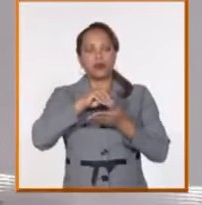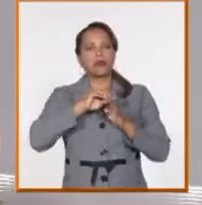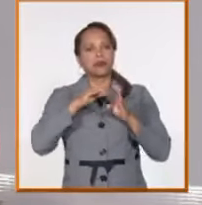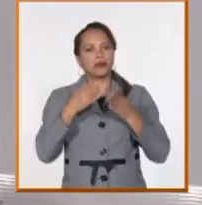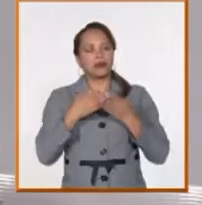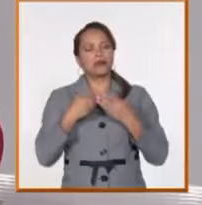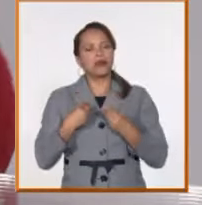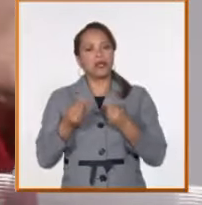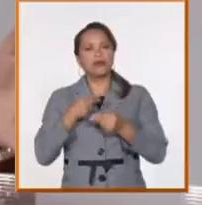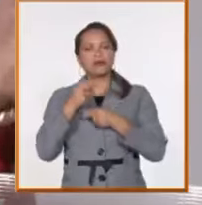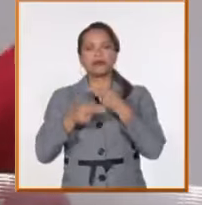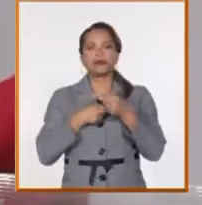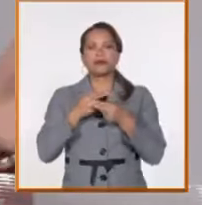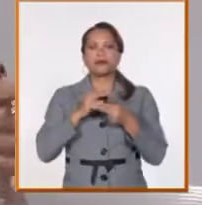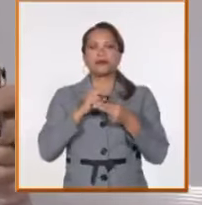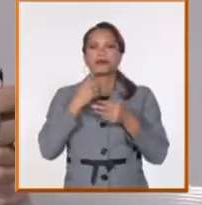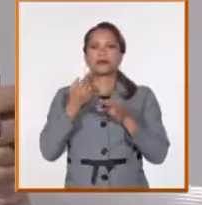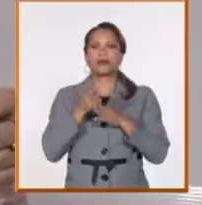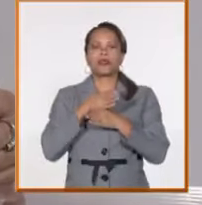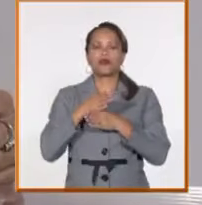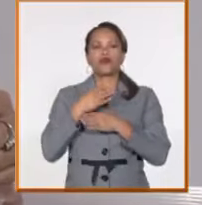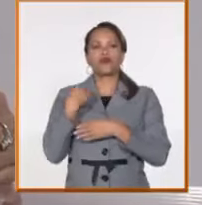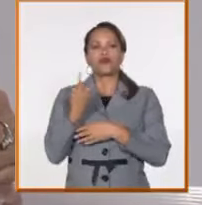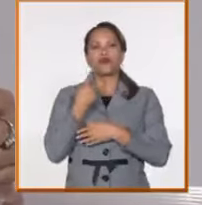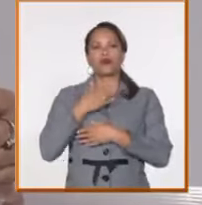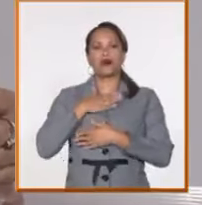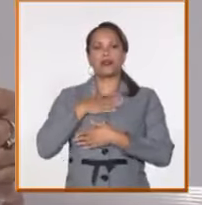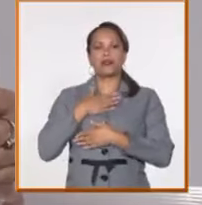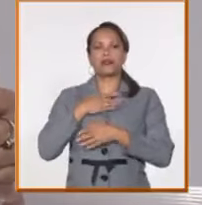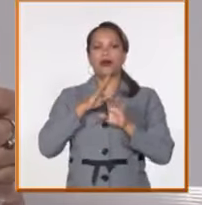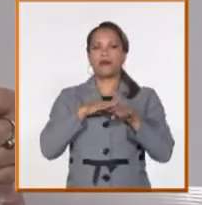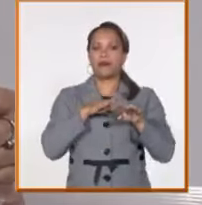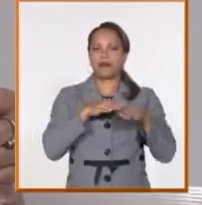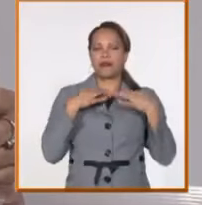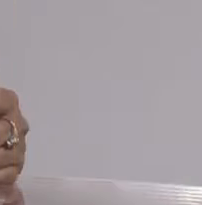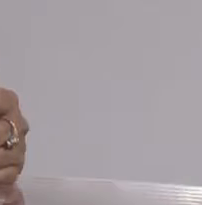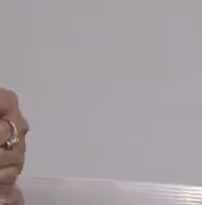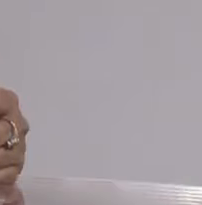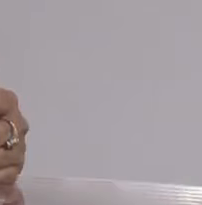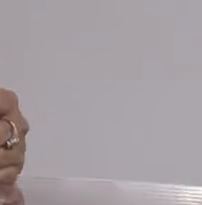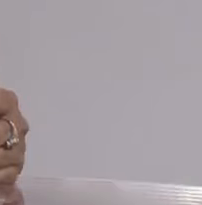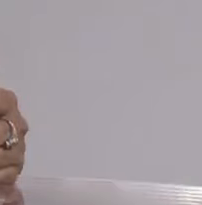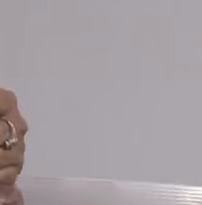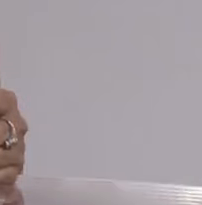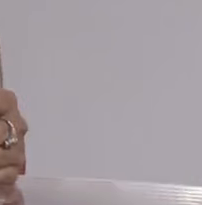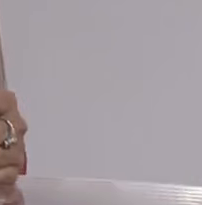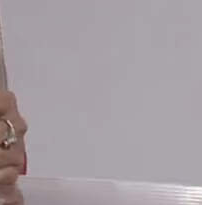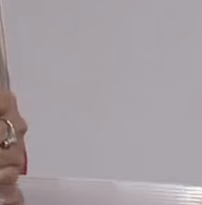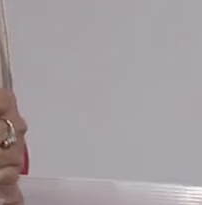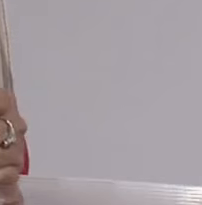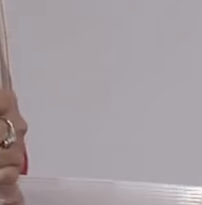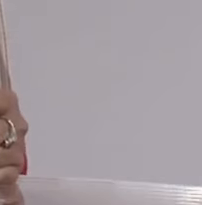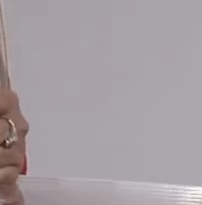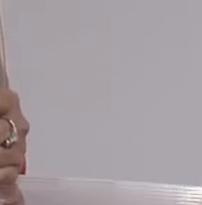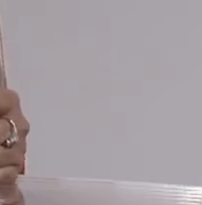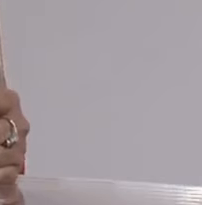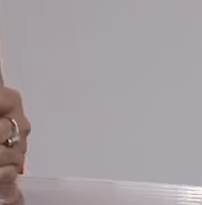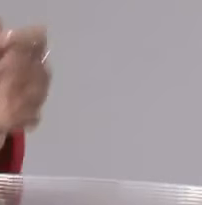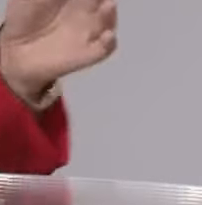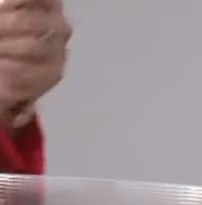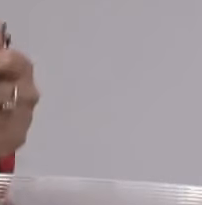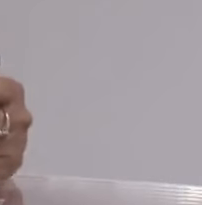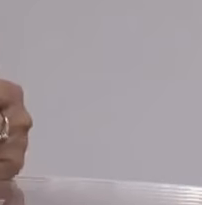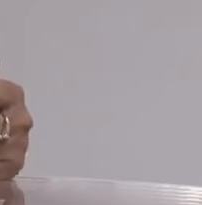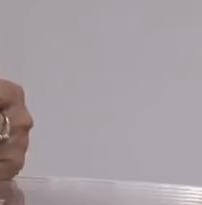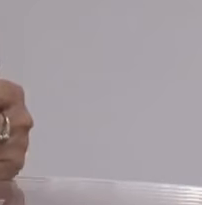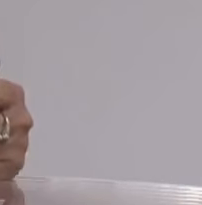Cuba y y sus derivados y nosotros garantizamos ellos le dan el financiamiento y ustedes le hacen las producciones y le hacemos las producciones incluye también con